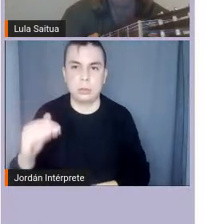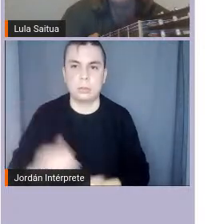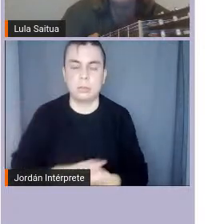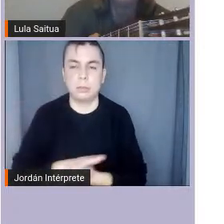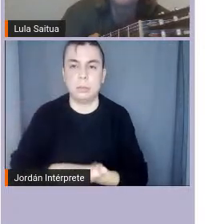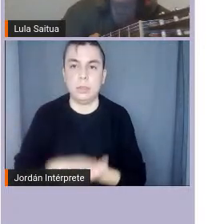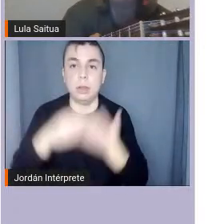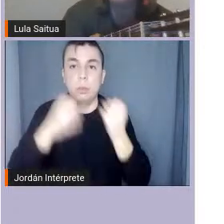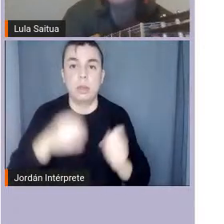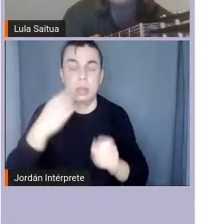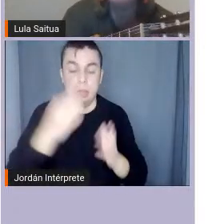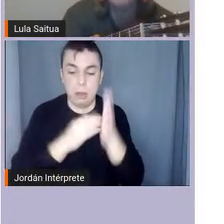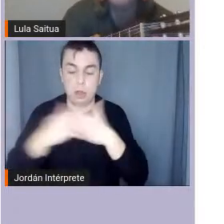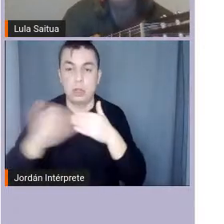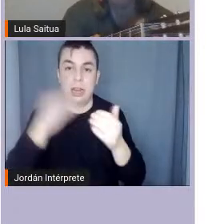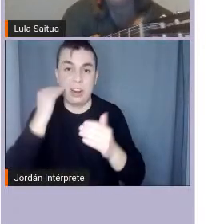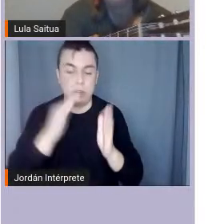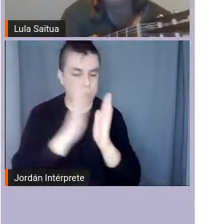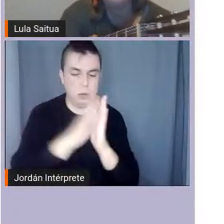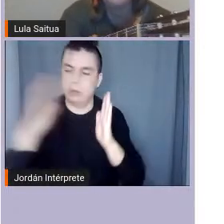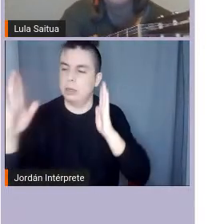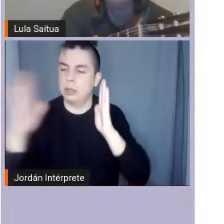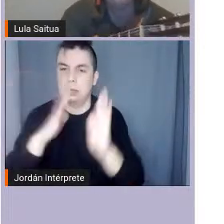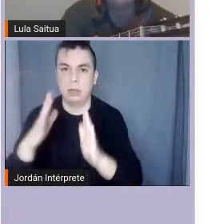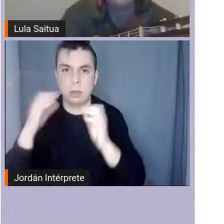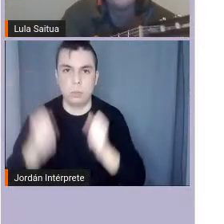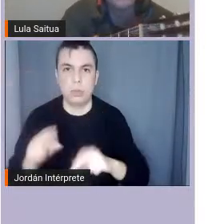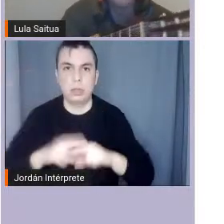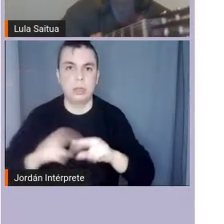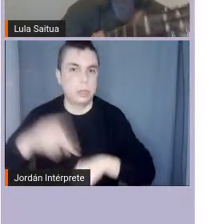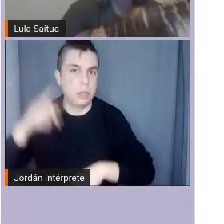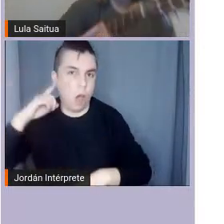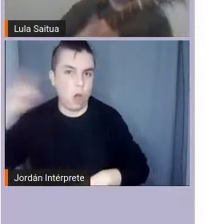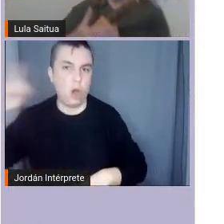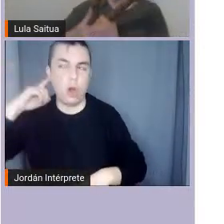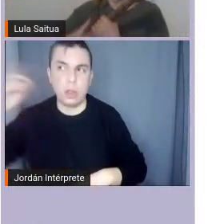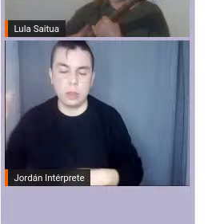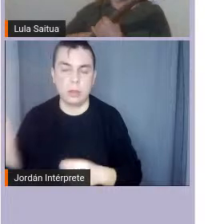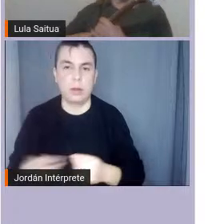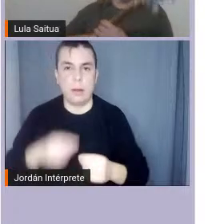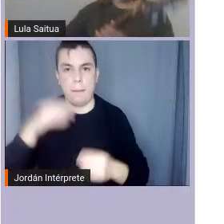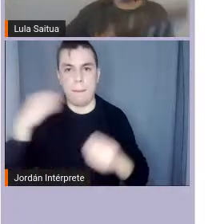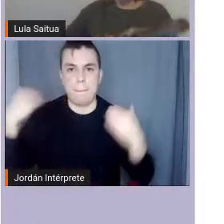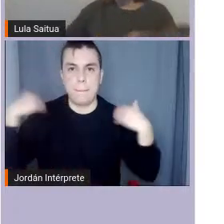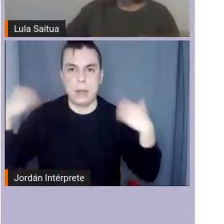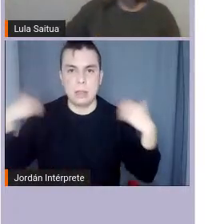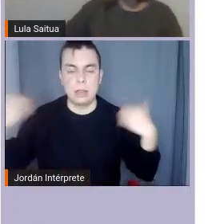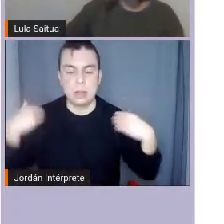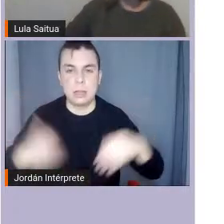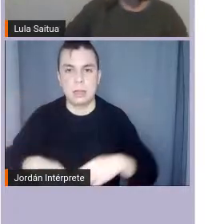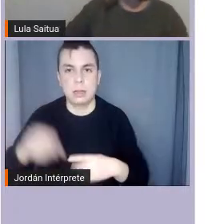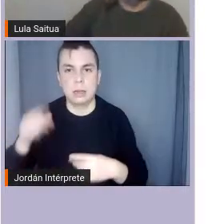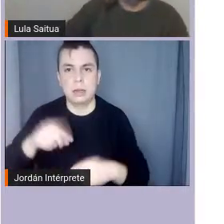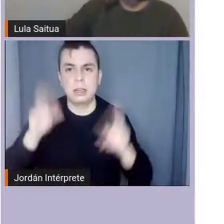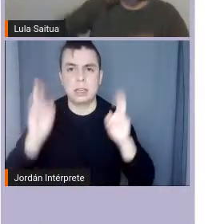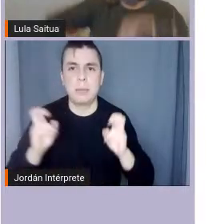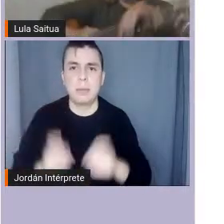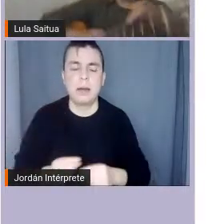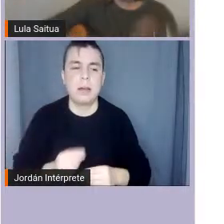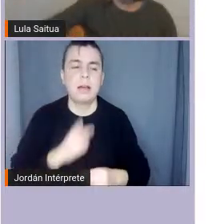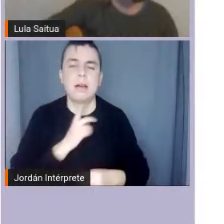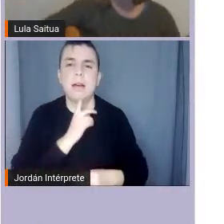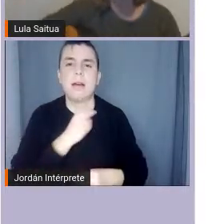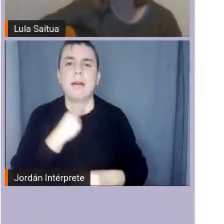puedan desarrollar su potencia vocal, entrenar el oído musical y cantar en forma afinada. Esto es súper importante.